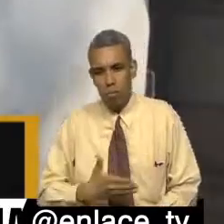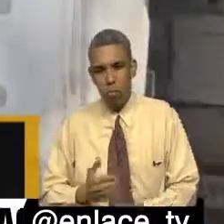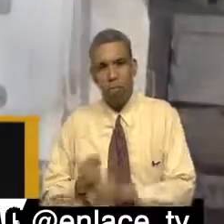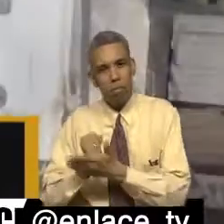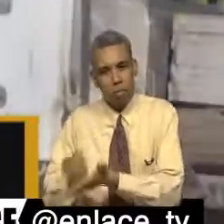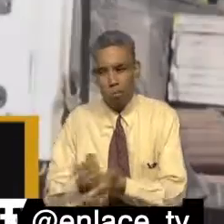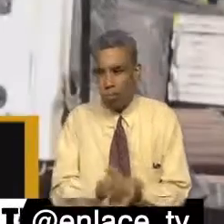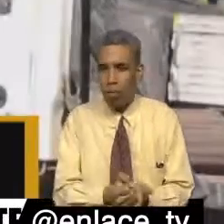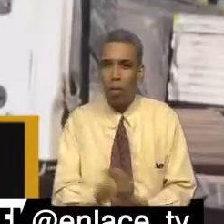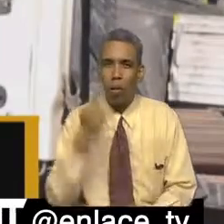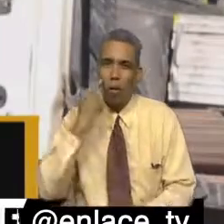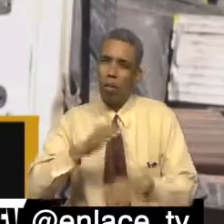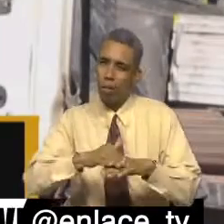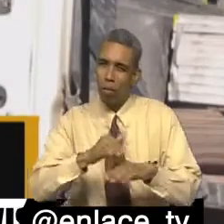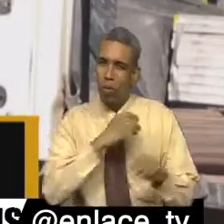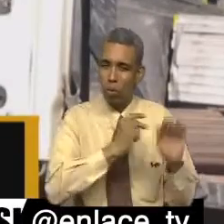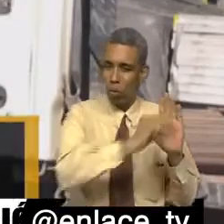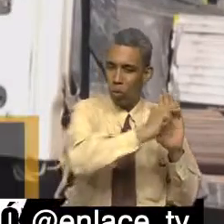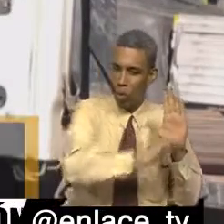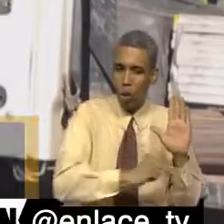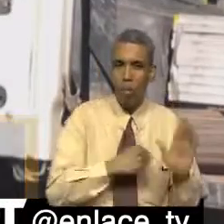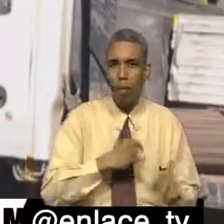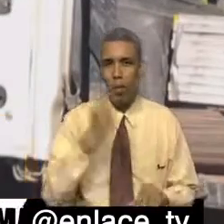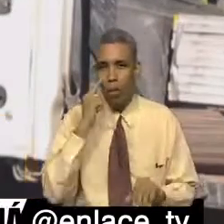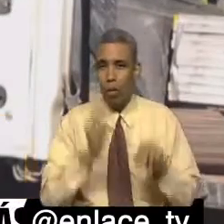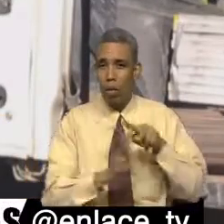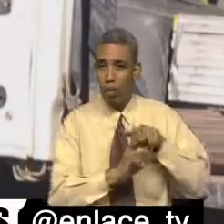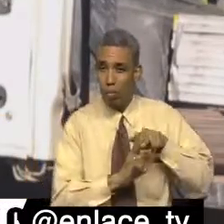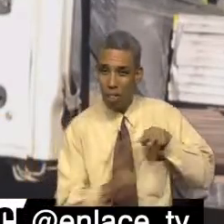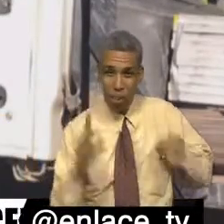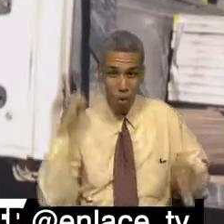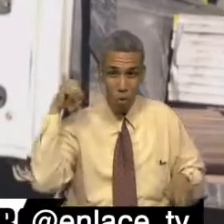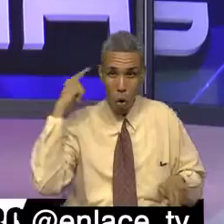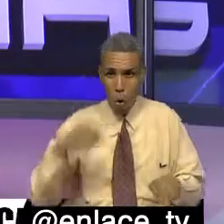respetar las normas de tránsito y conducir con precaución.